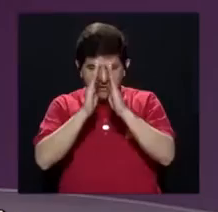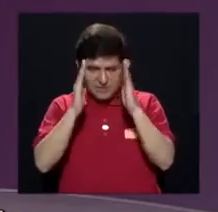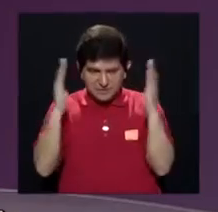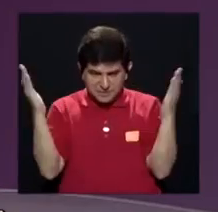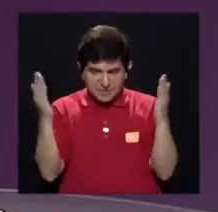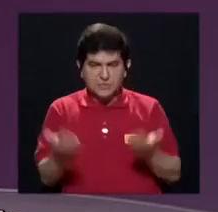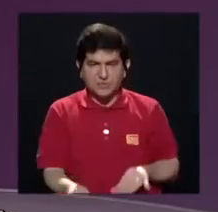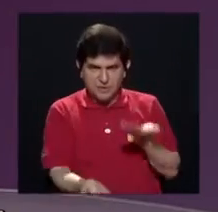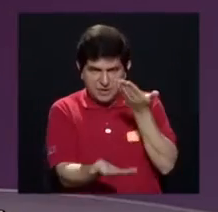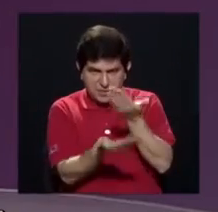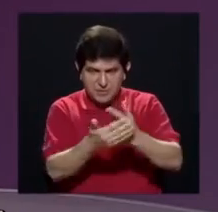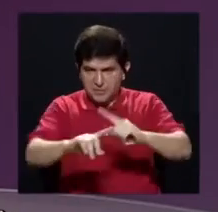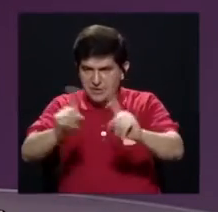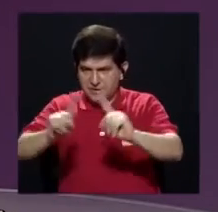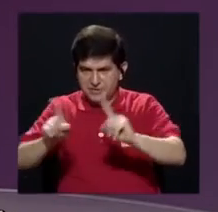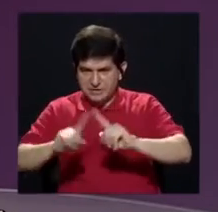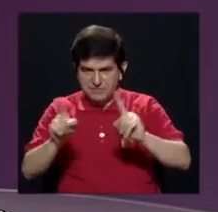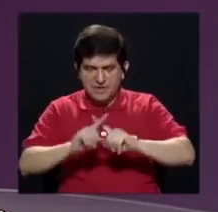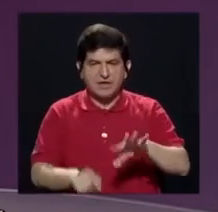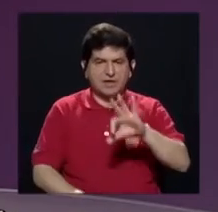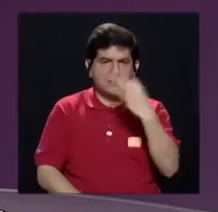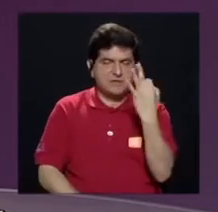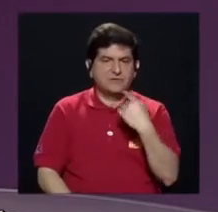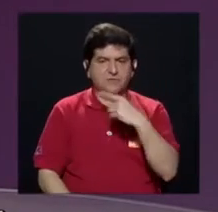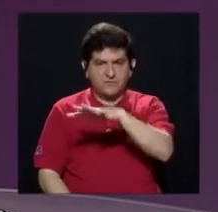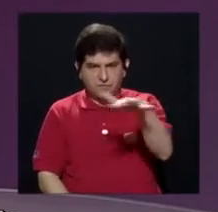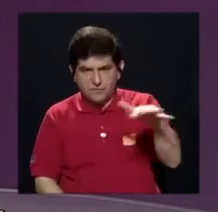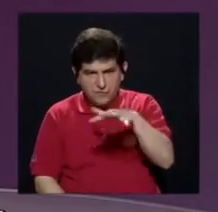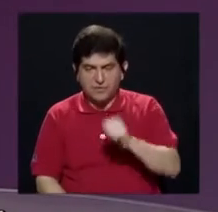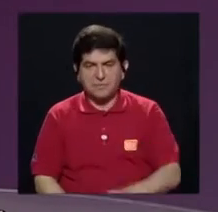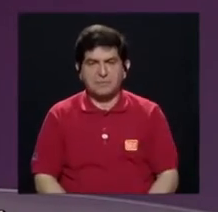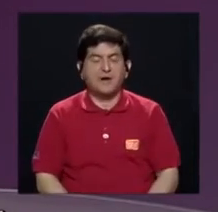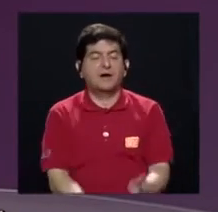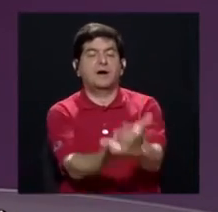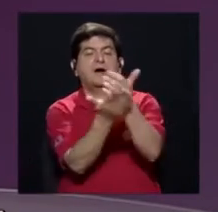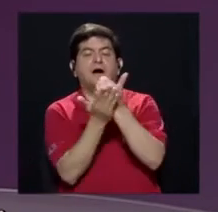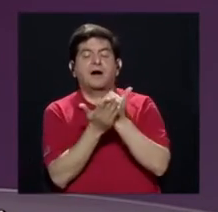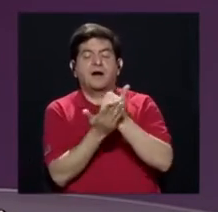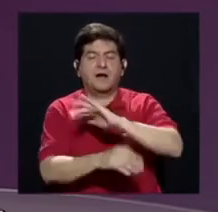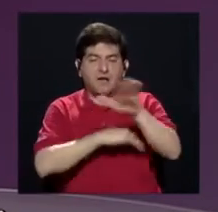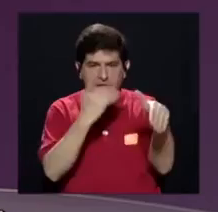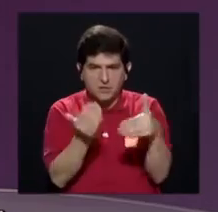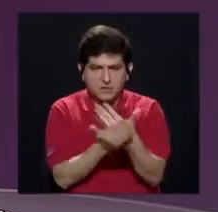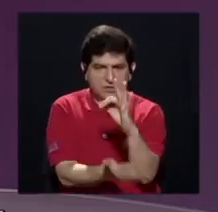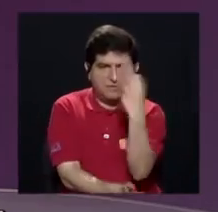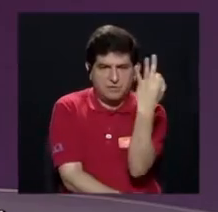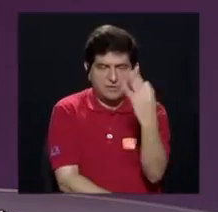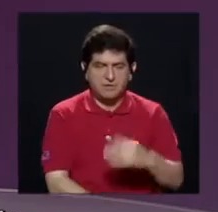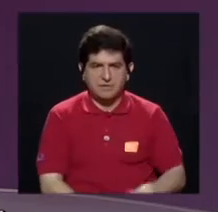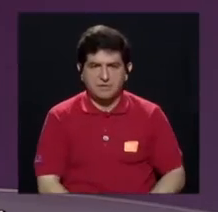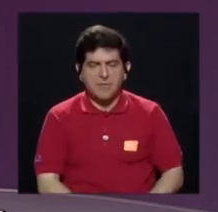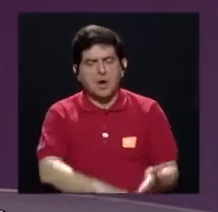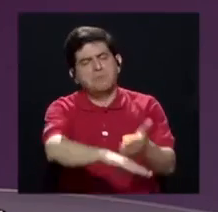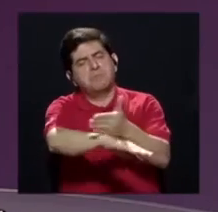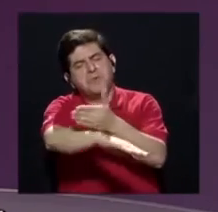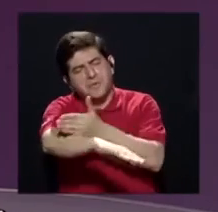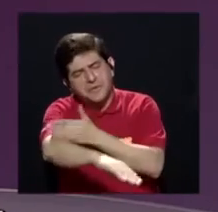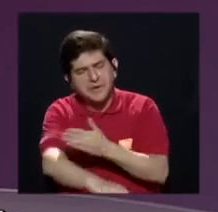nos planteamos otras maneras de ver la realidad, pues eso nos ayuda en todos los sentidos, ¿no? A